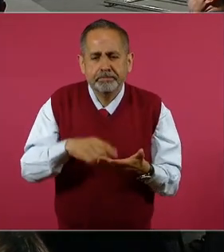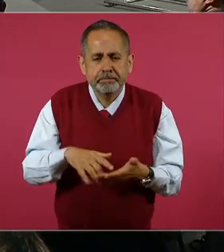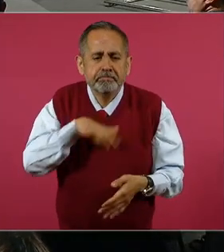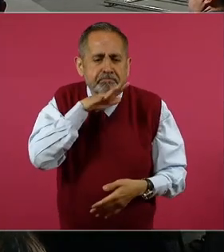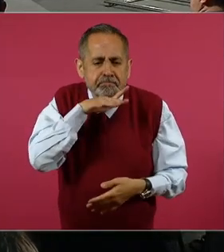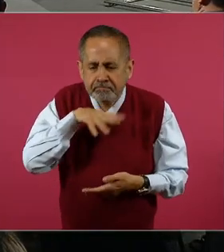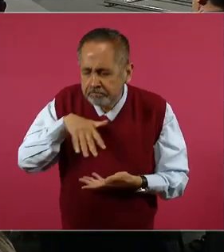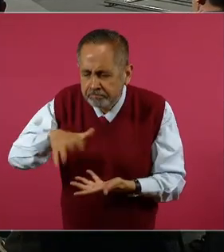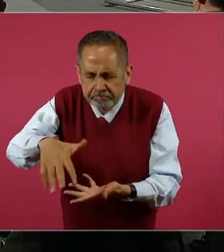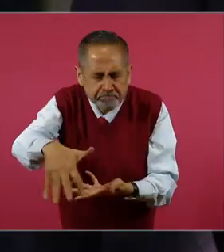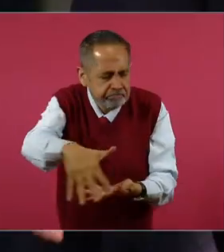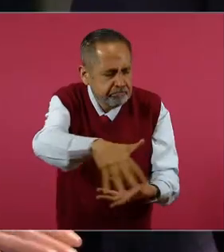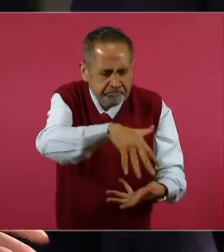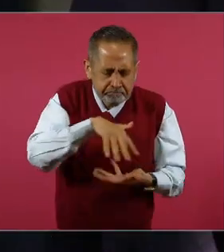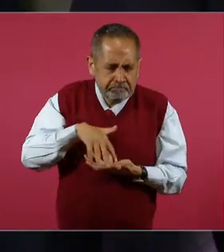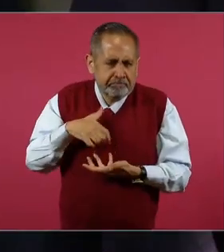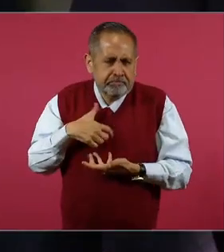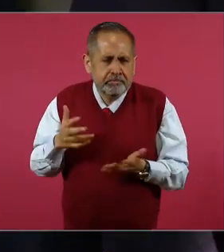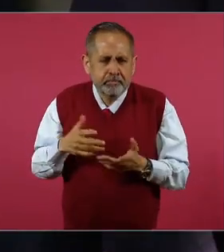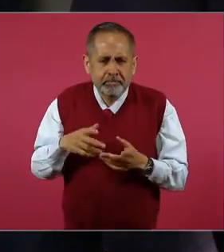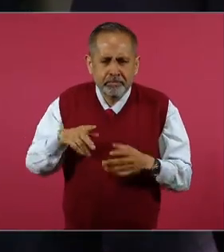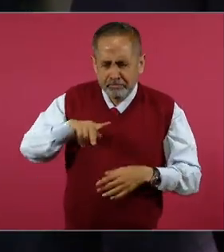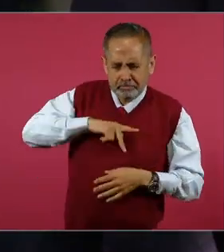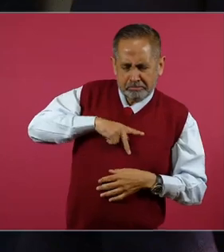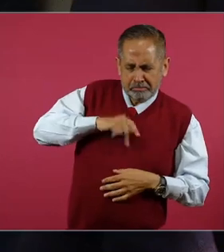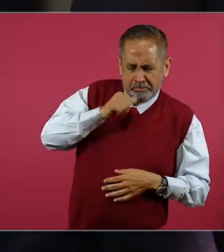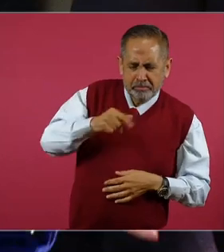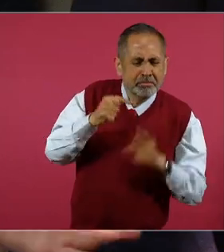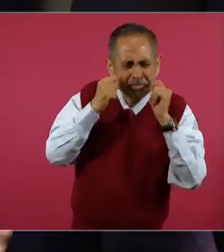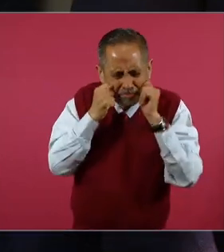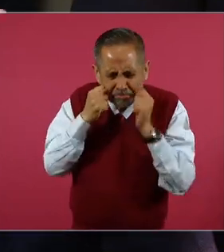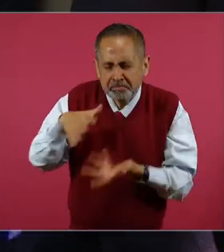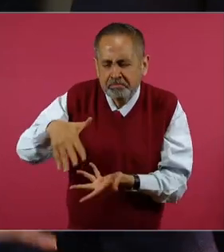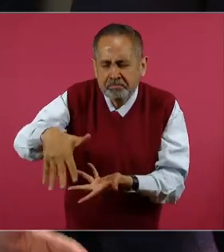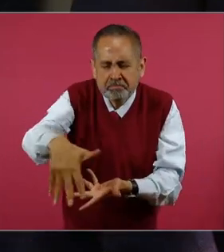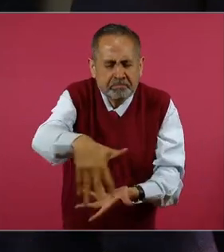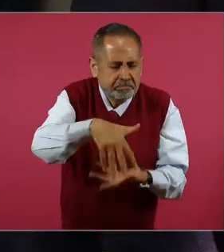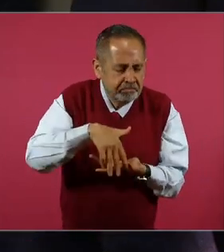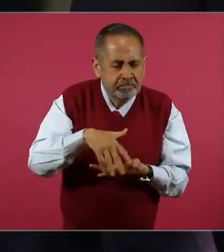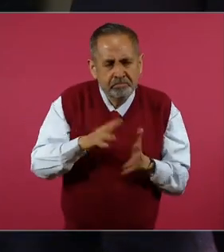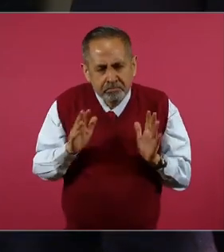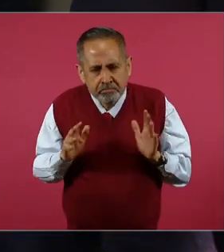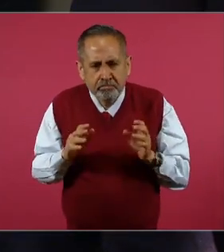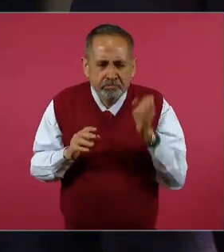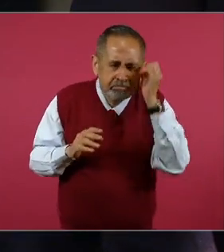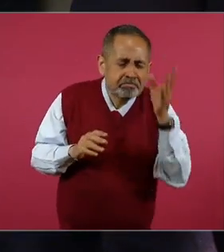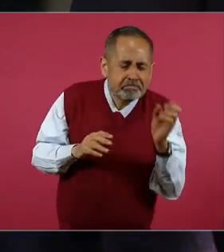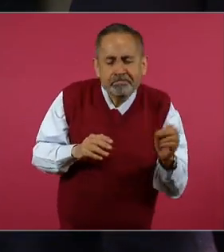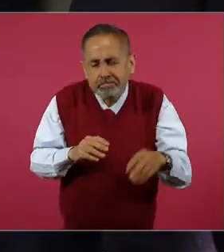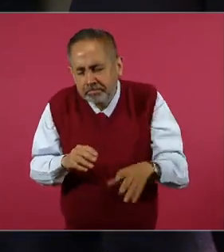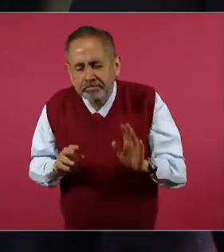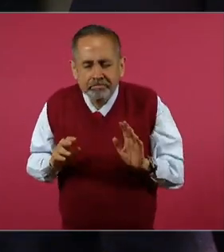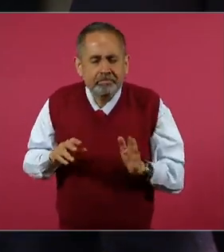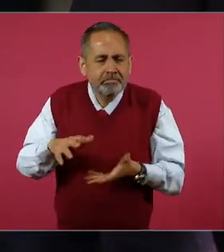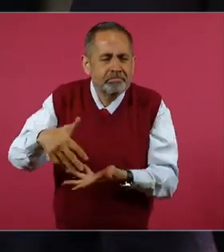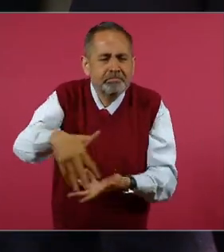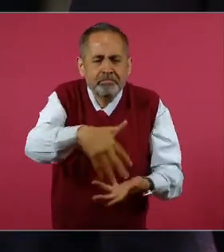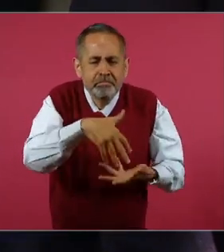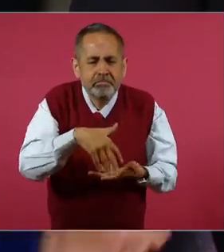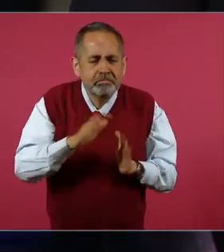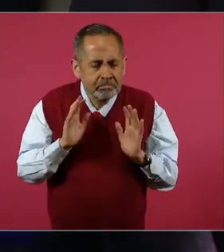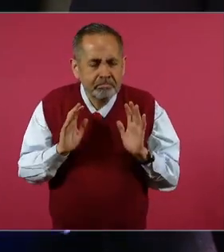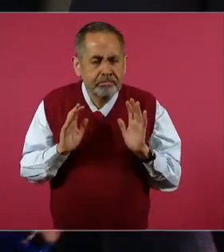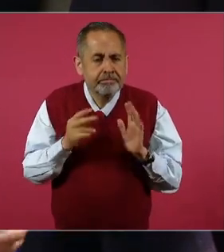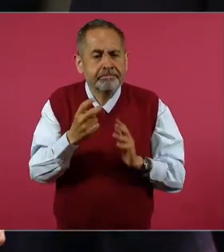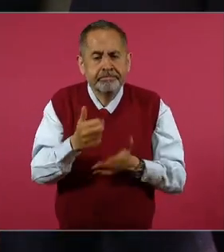la basura. A lo mejor no es la nuestra, pero alguien más tal vez la dejó por olvido pensándolo de esta manera, y que